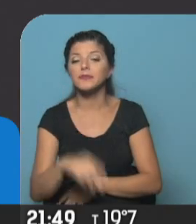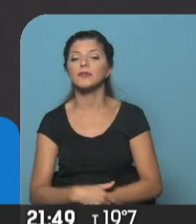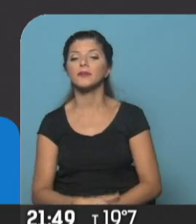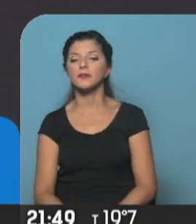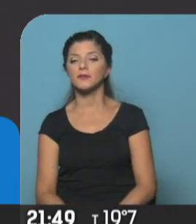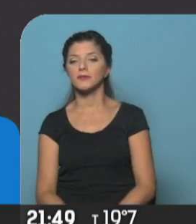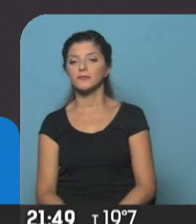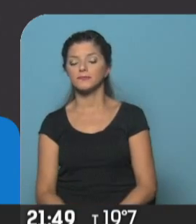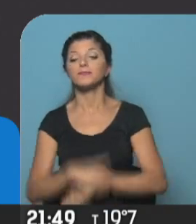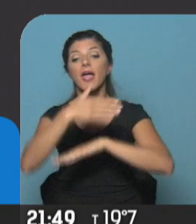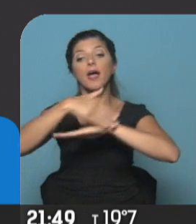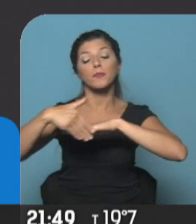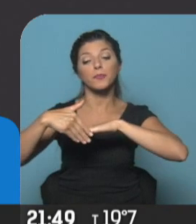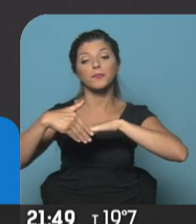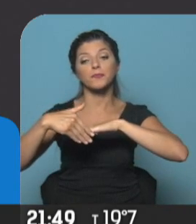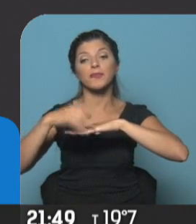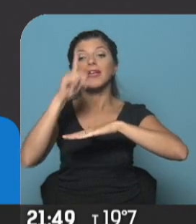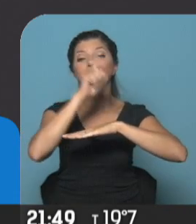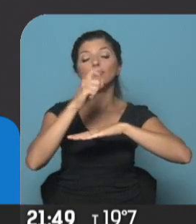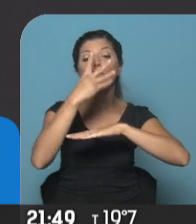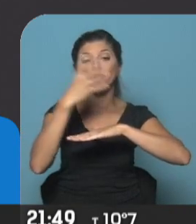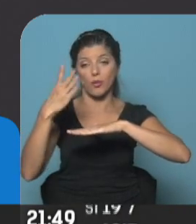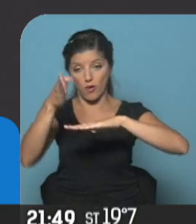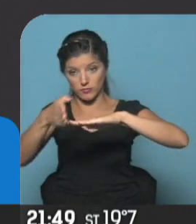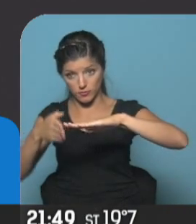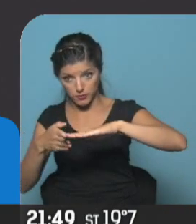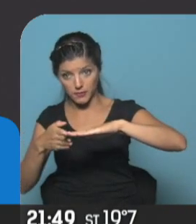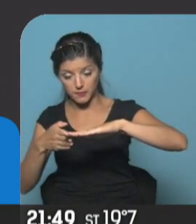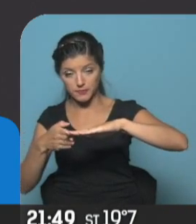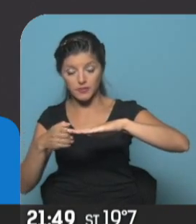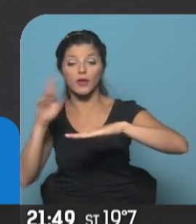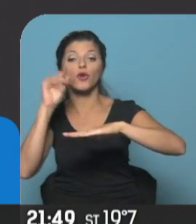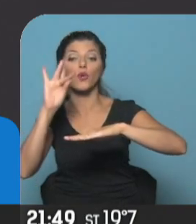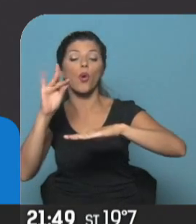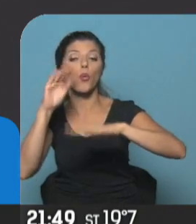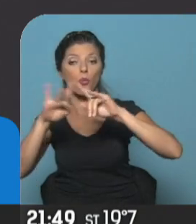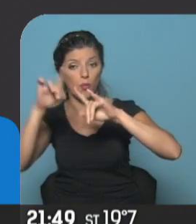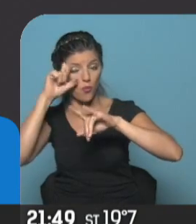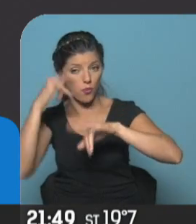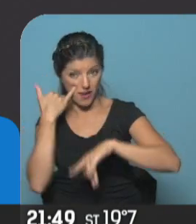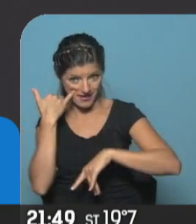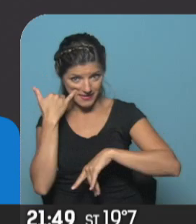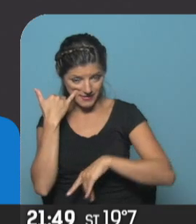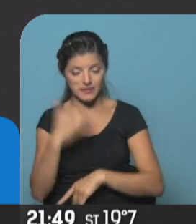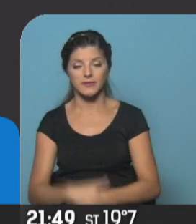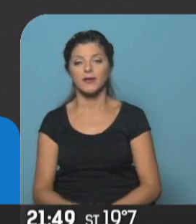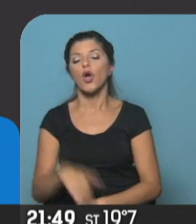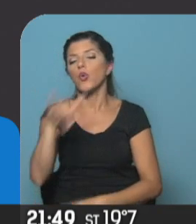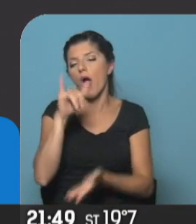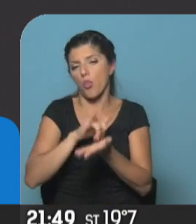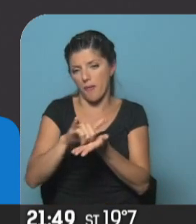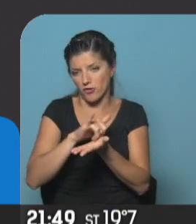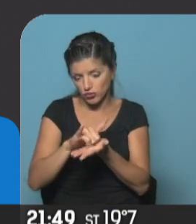intersección de las calles 144 y Broadway, al norte de Manhattan, en Nueva York. Cerca de